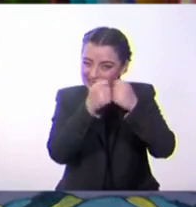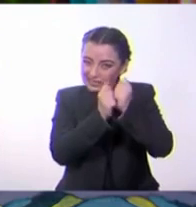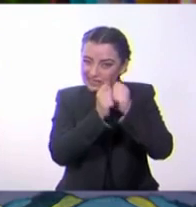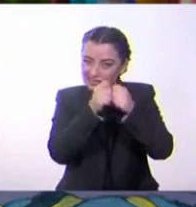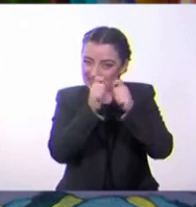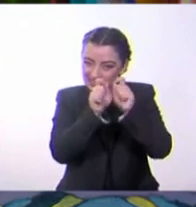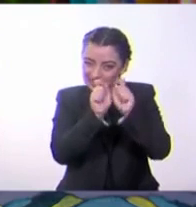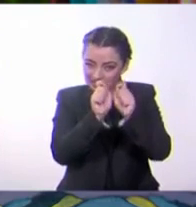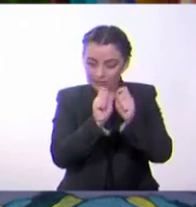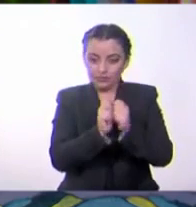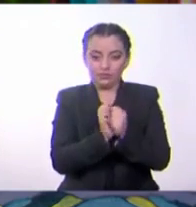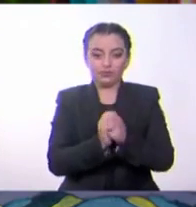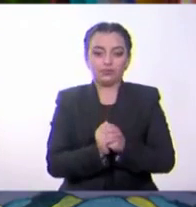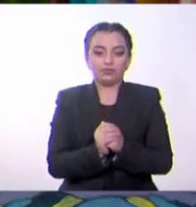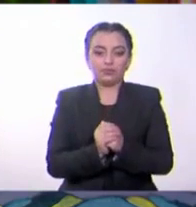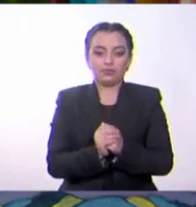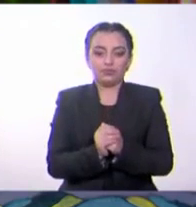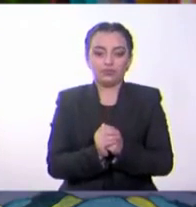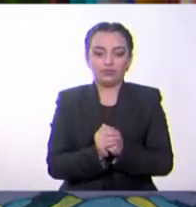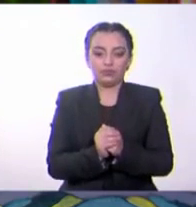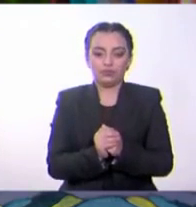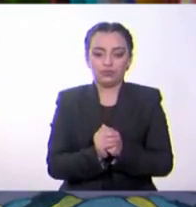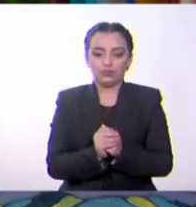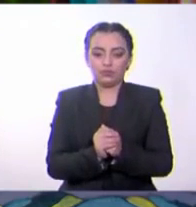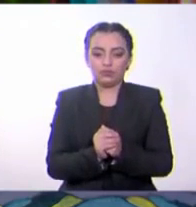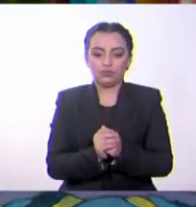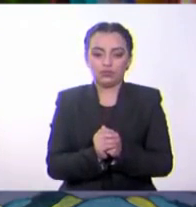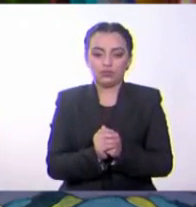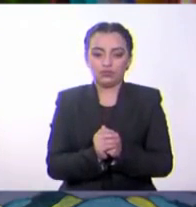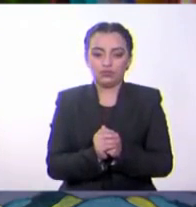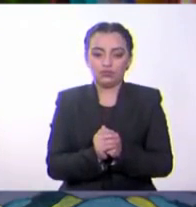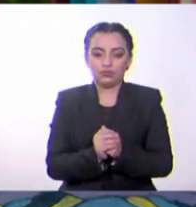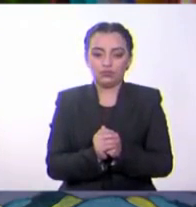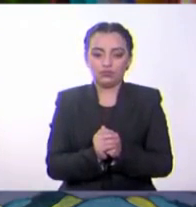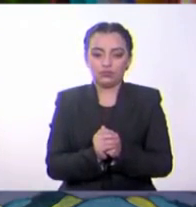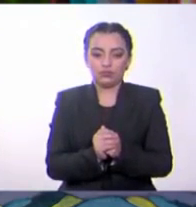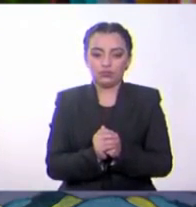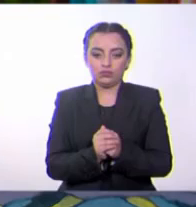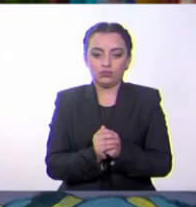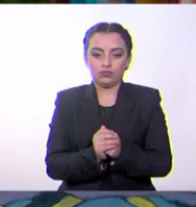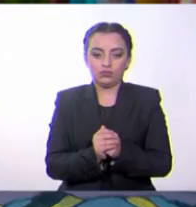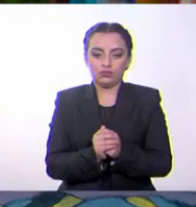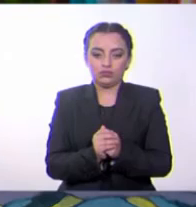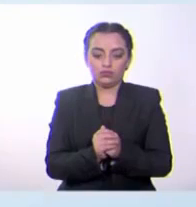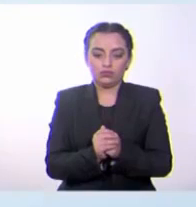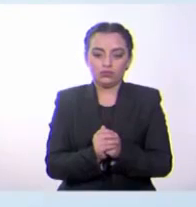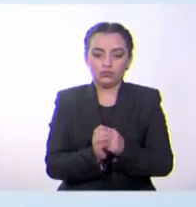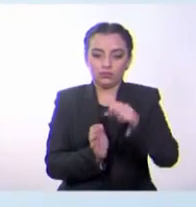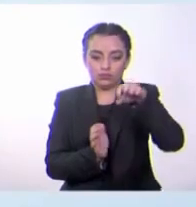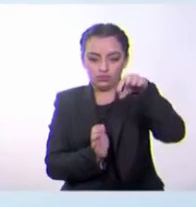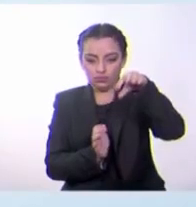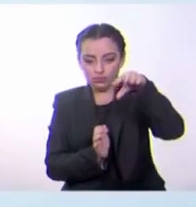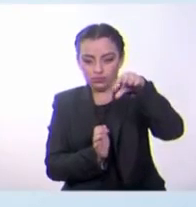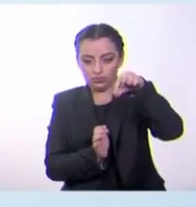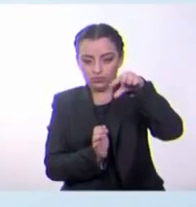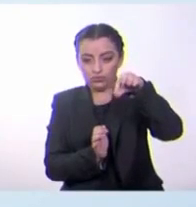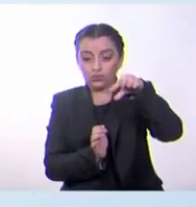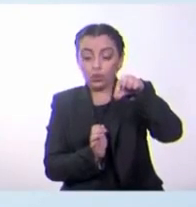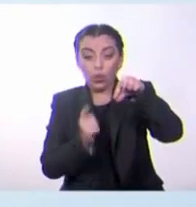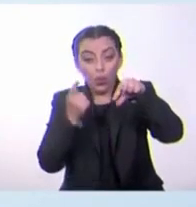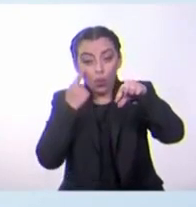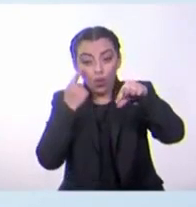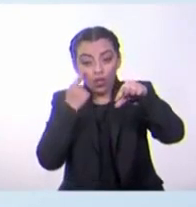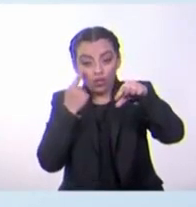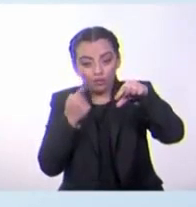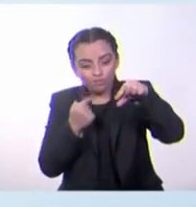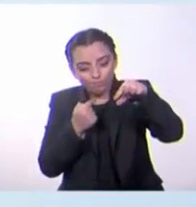tiempo tarda la gota. Ten cuidado en esta parte de arrojar la gota de la manera más suave posible para no